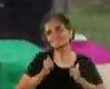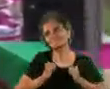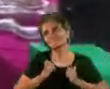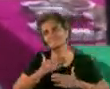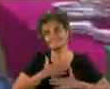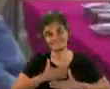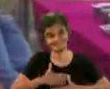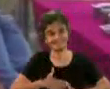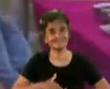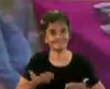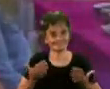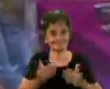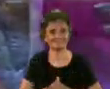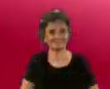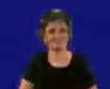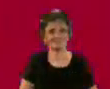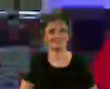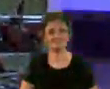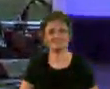tranquilos.